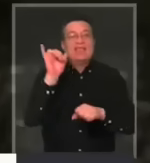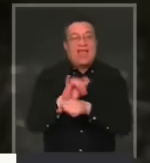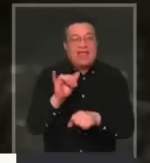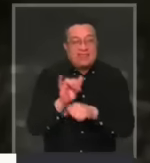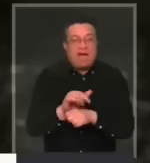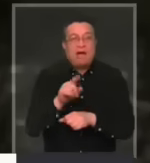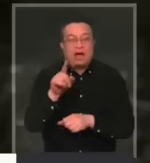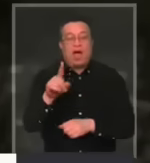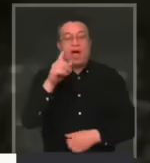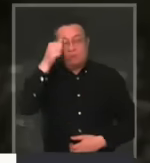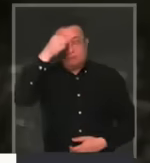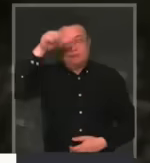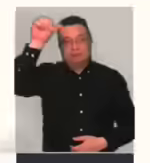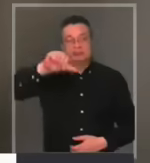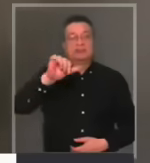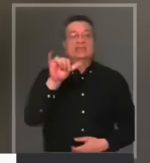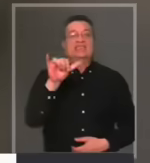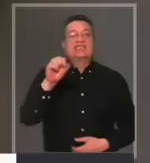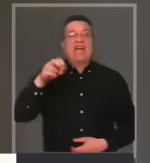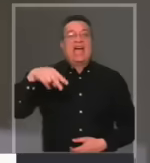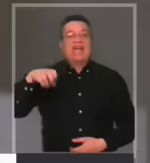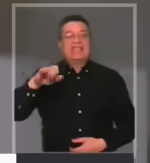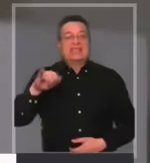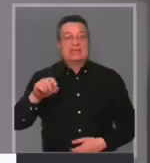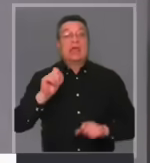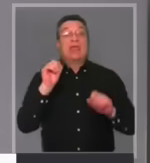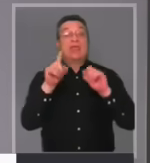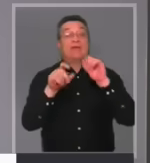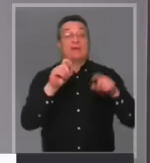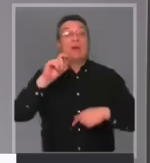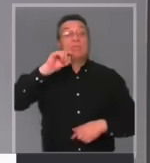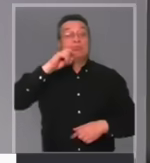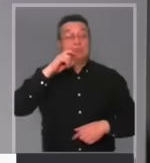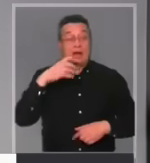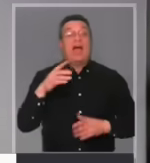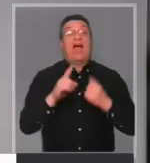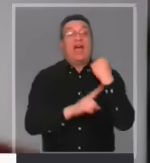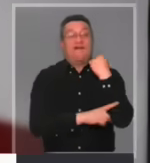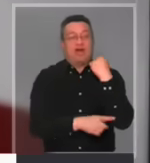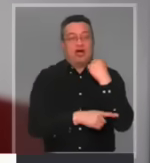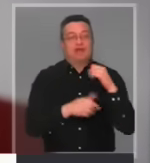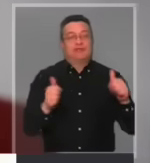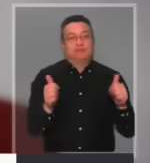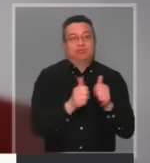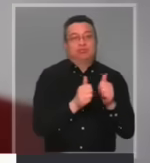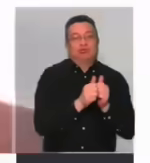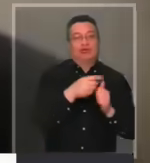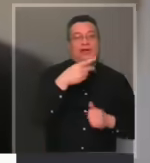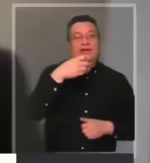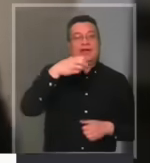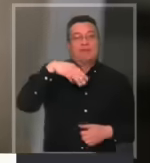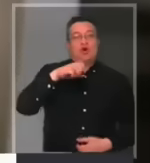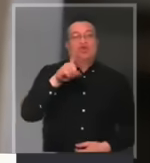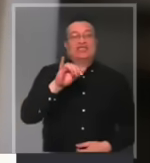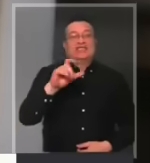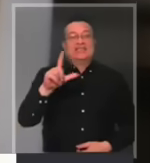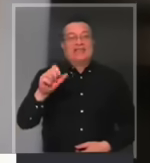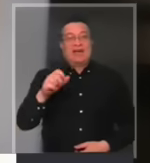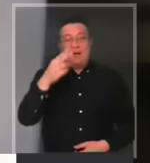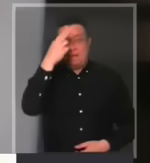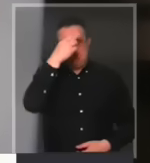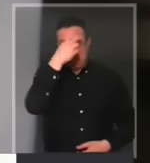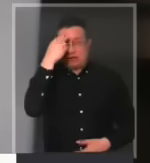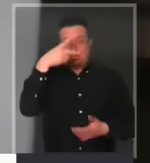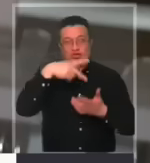la que está condenado Ignacio Yáñez, cuya defensa estaba a cargo de un abogado que fue parte del bufete de Luis Hermosilla hasta marzo del